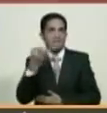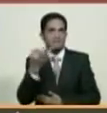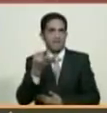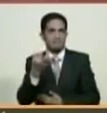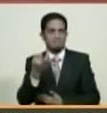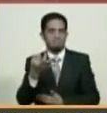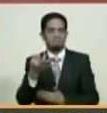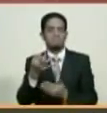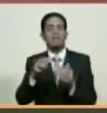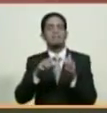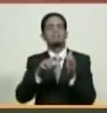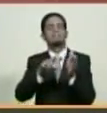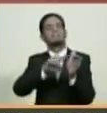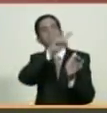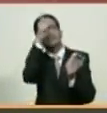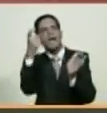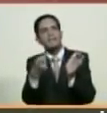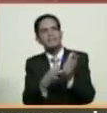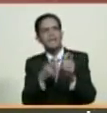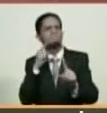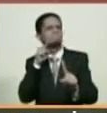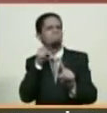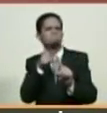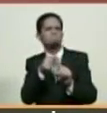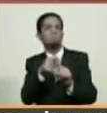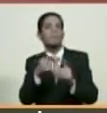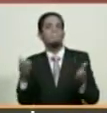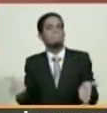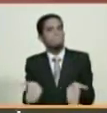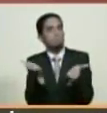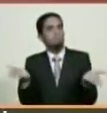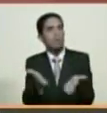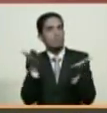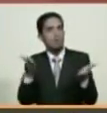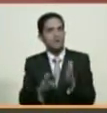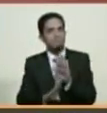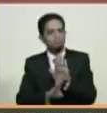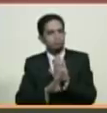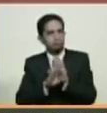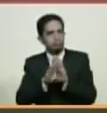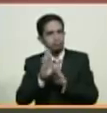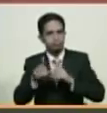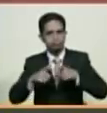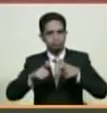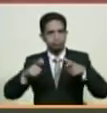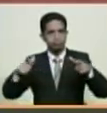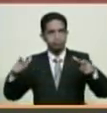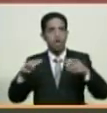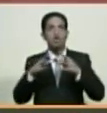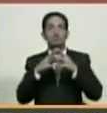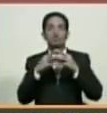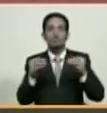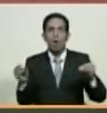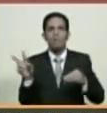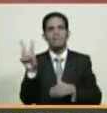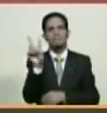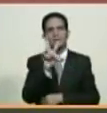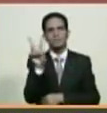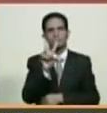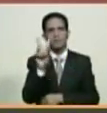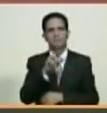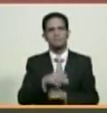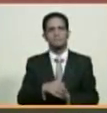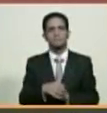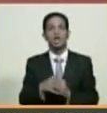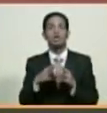estructural, para promover el crecimiento armónico, equitativo de toda la República, todas y